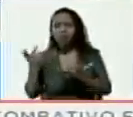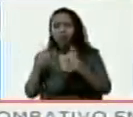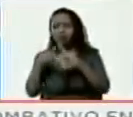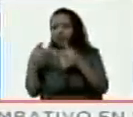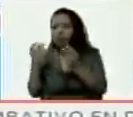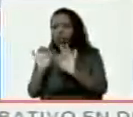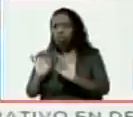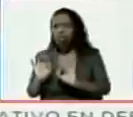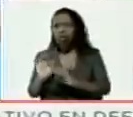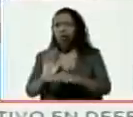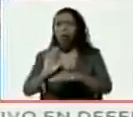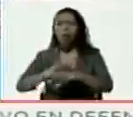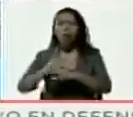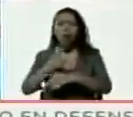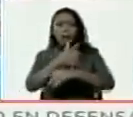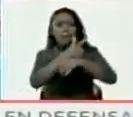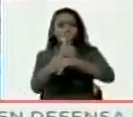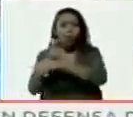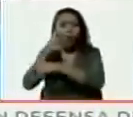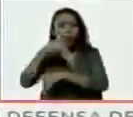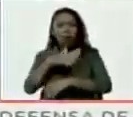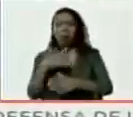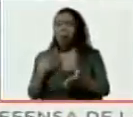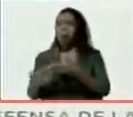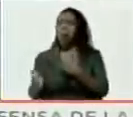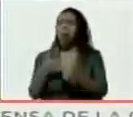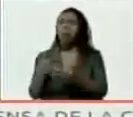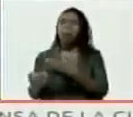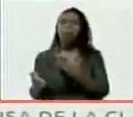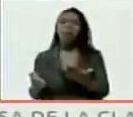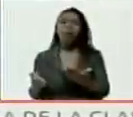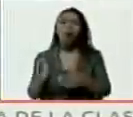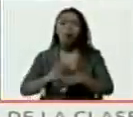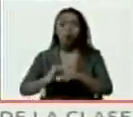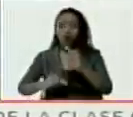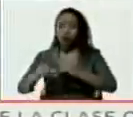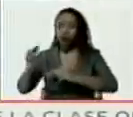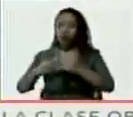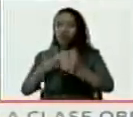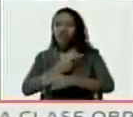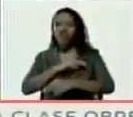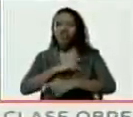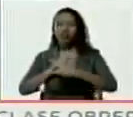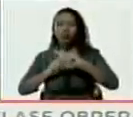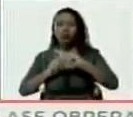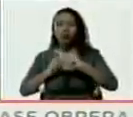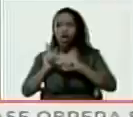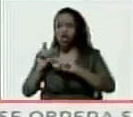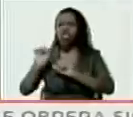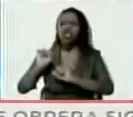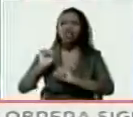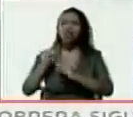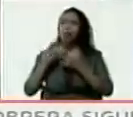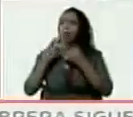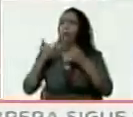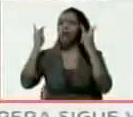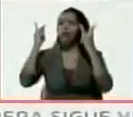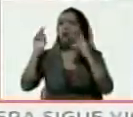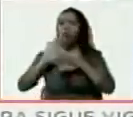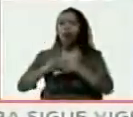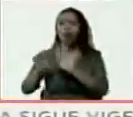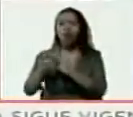al pueblo, no les importa. Pero si construyen un falso positivo, eso sí lo difuminan por el